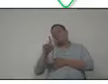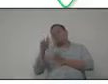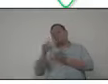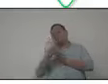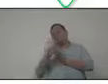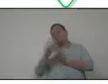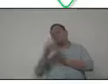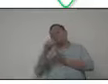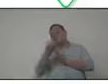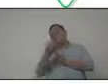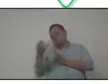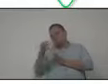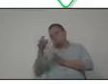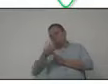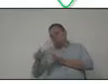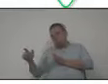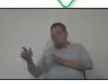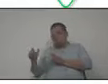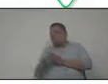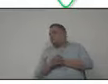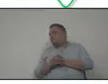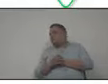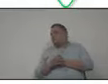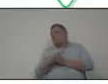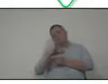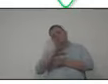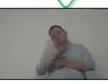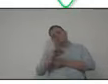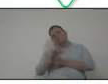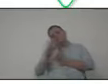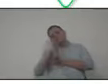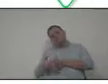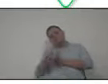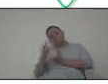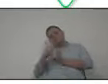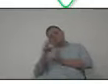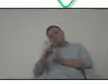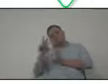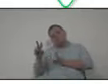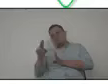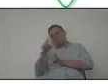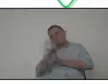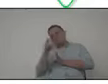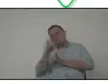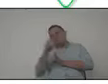442.068 habitantes. Capresoca al 31 de diciembre del 2022 teníamos